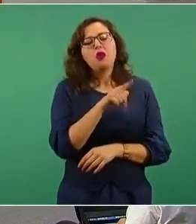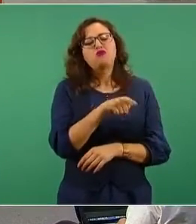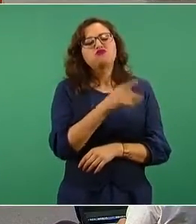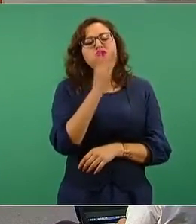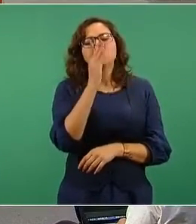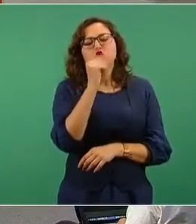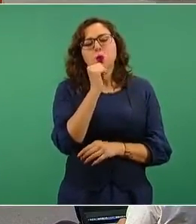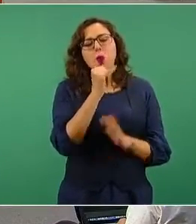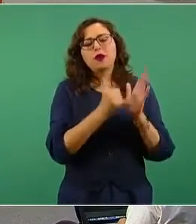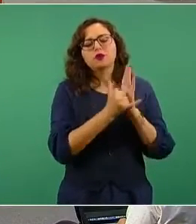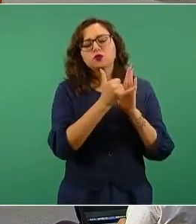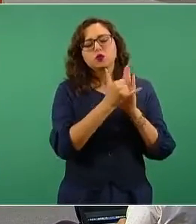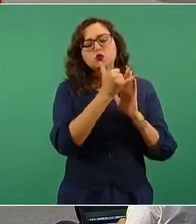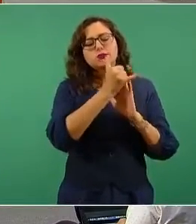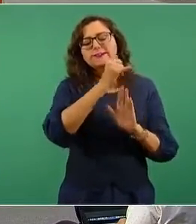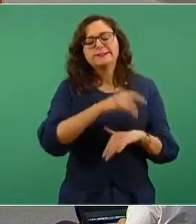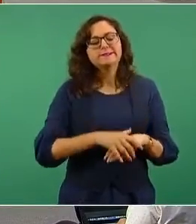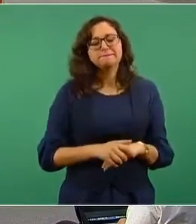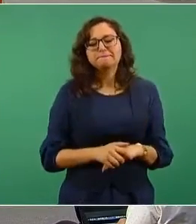porque no tenía